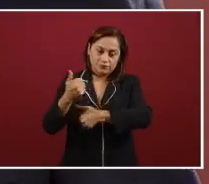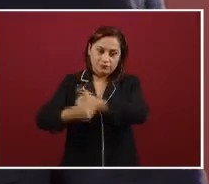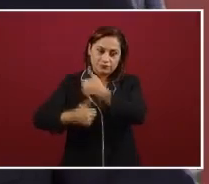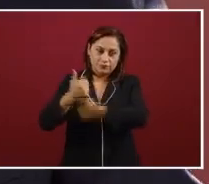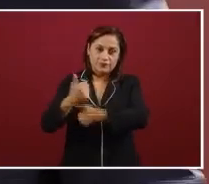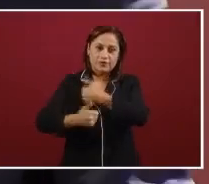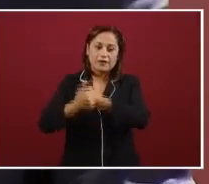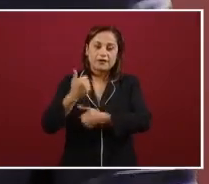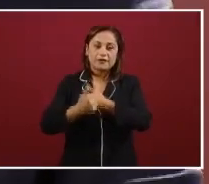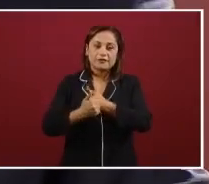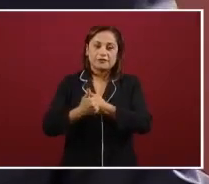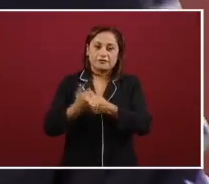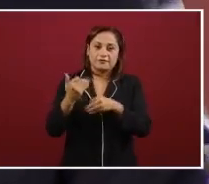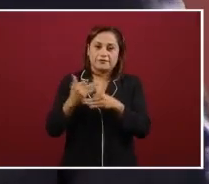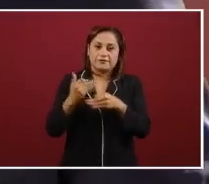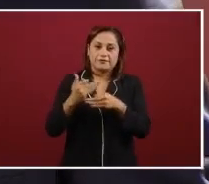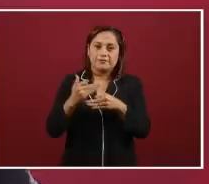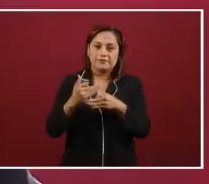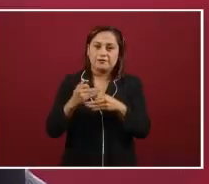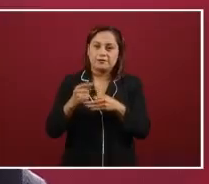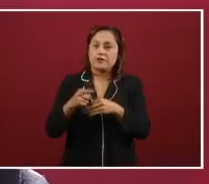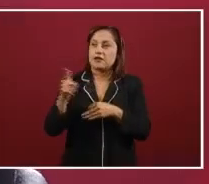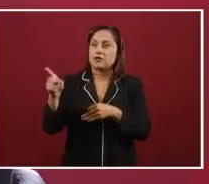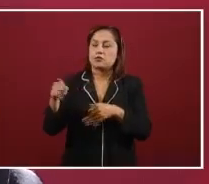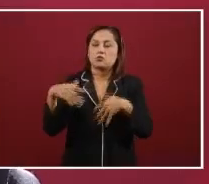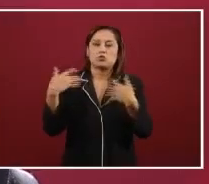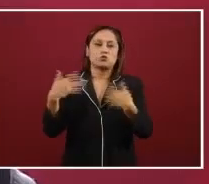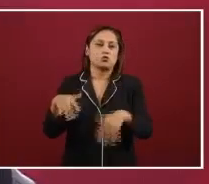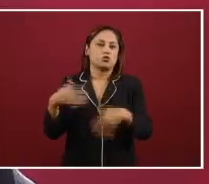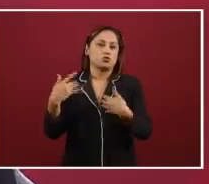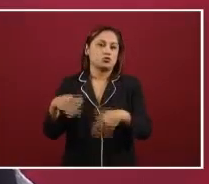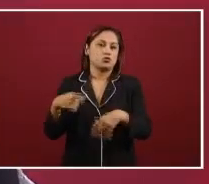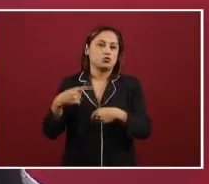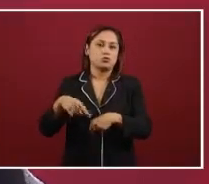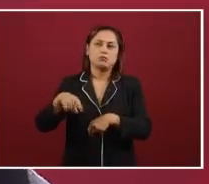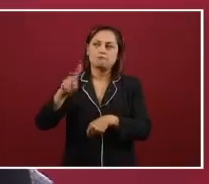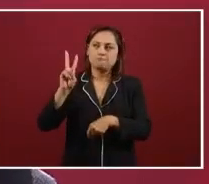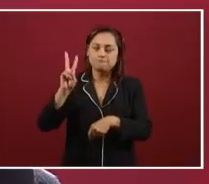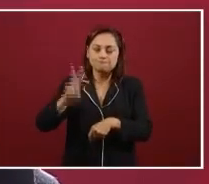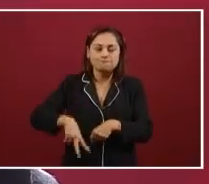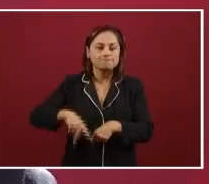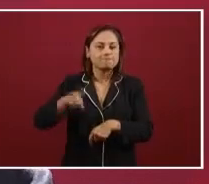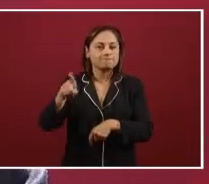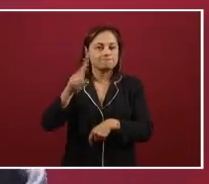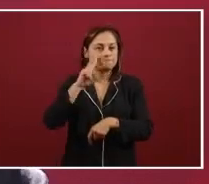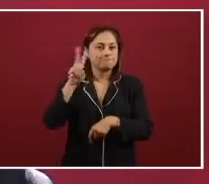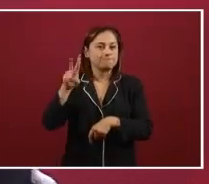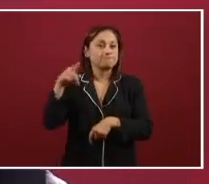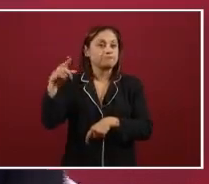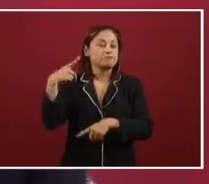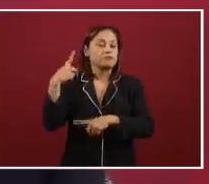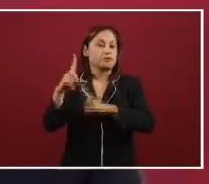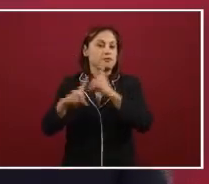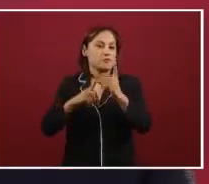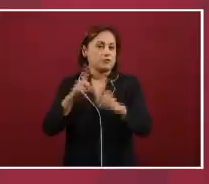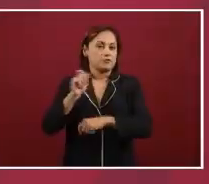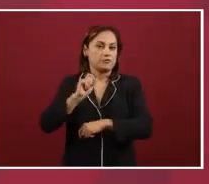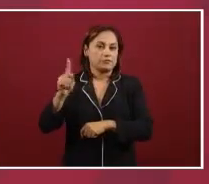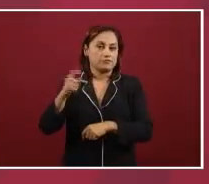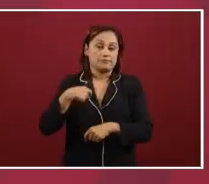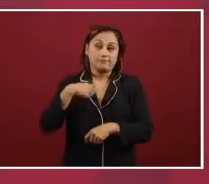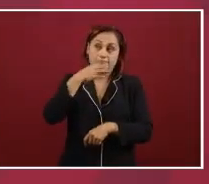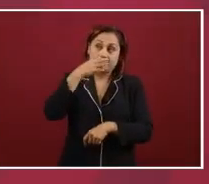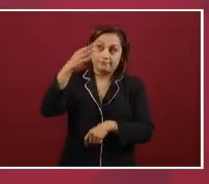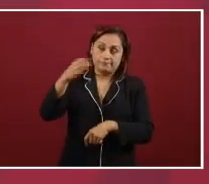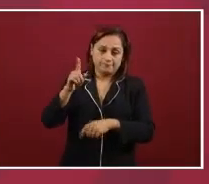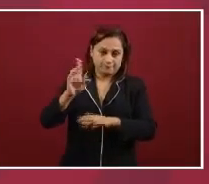dando una gran lección los deportistas, y decirles que se